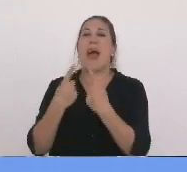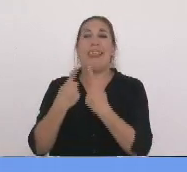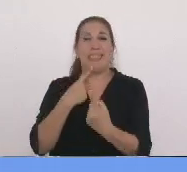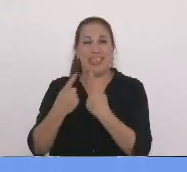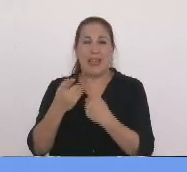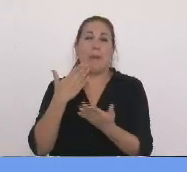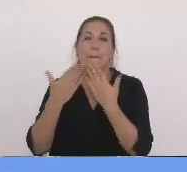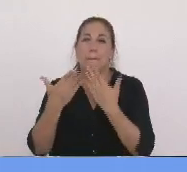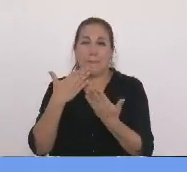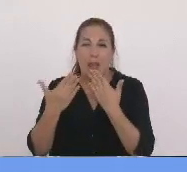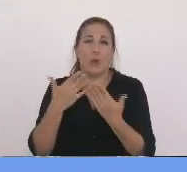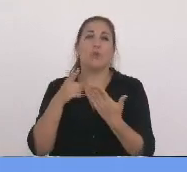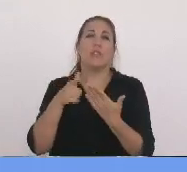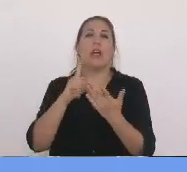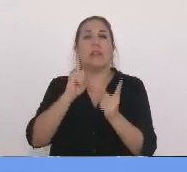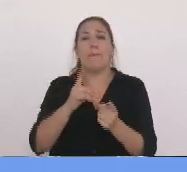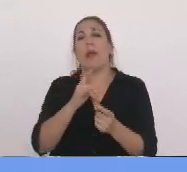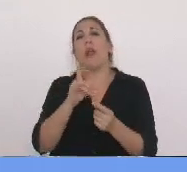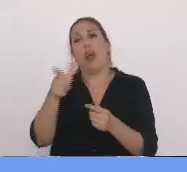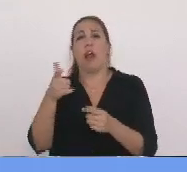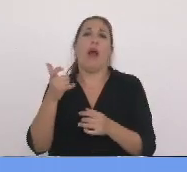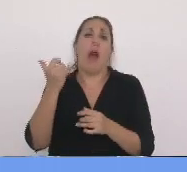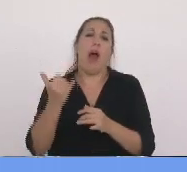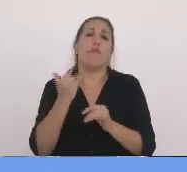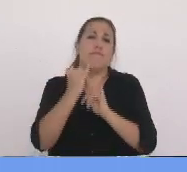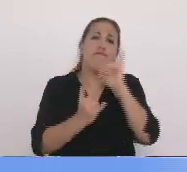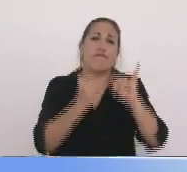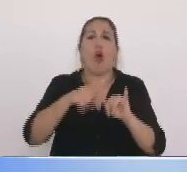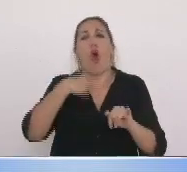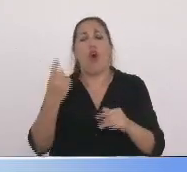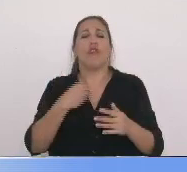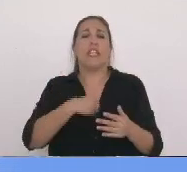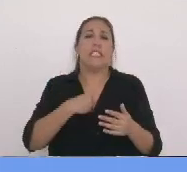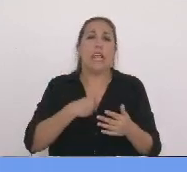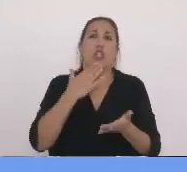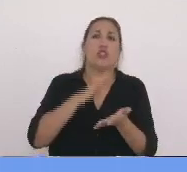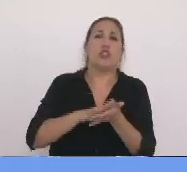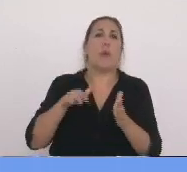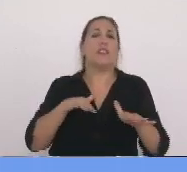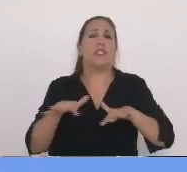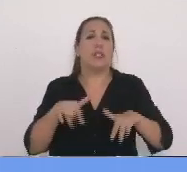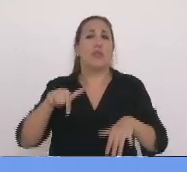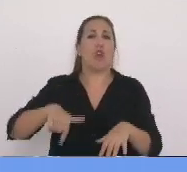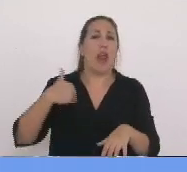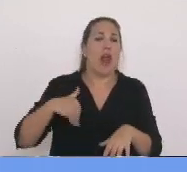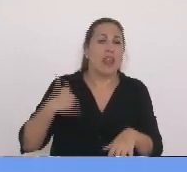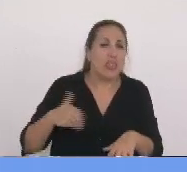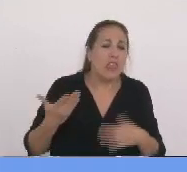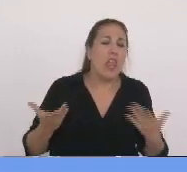otros sentir es sobre la situación en la que se encuentran en el país